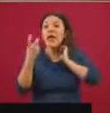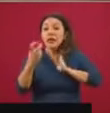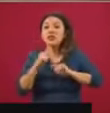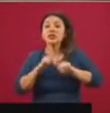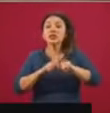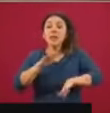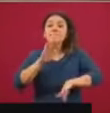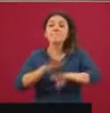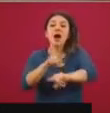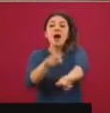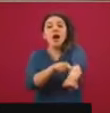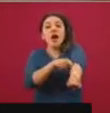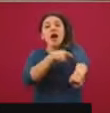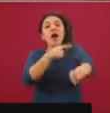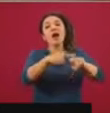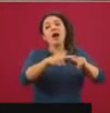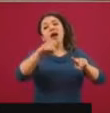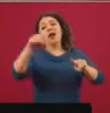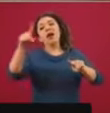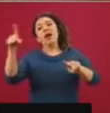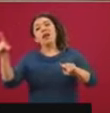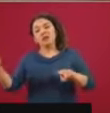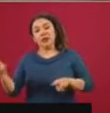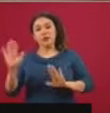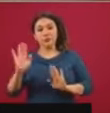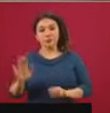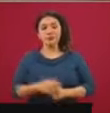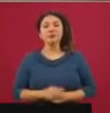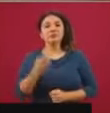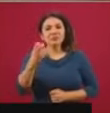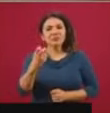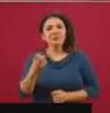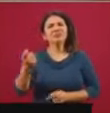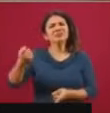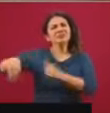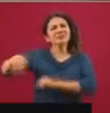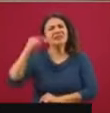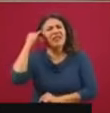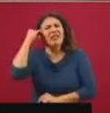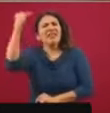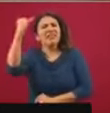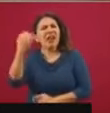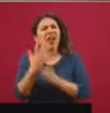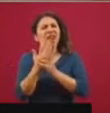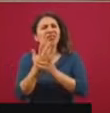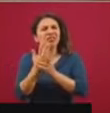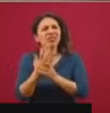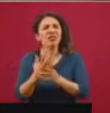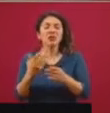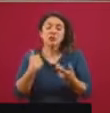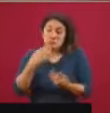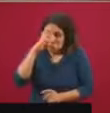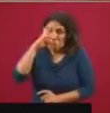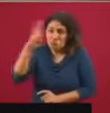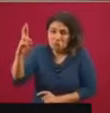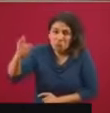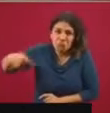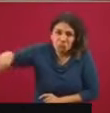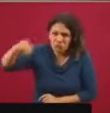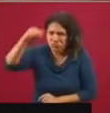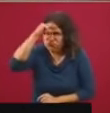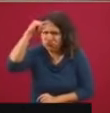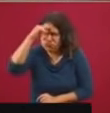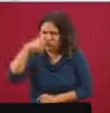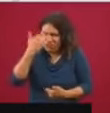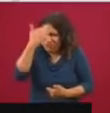seguir prolongando y dónde viene esta persistente idea insisto en respetar su capacidad